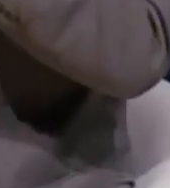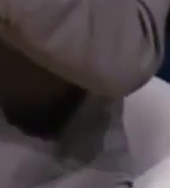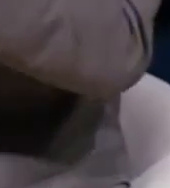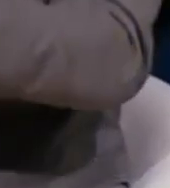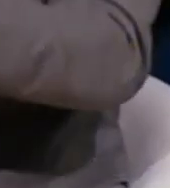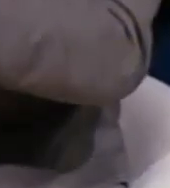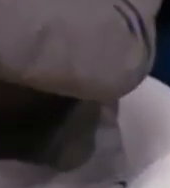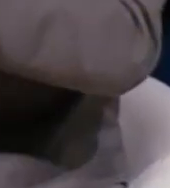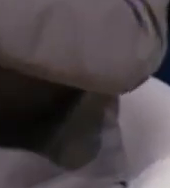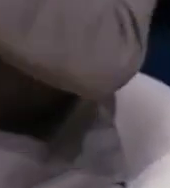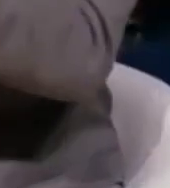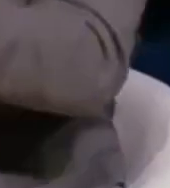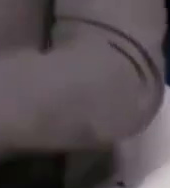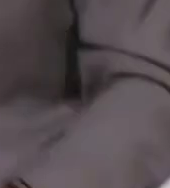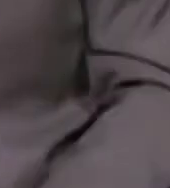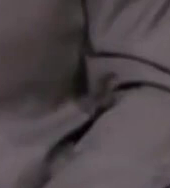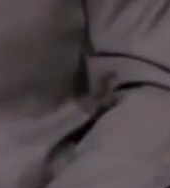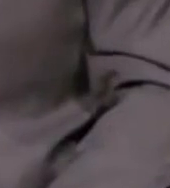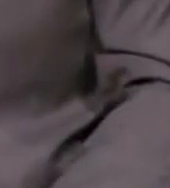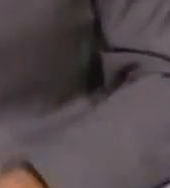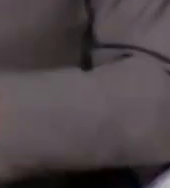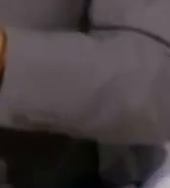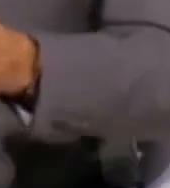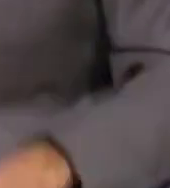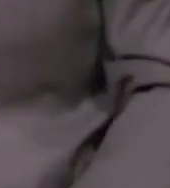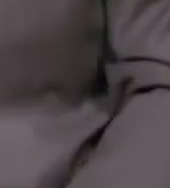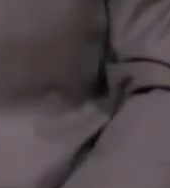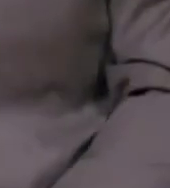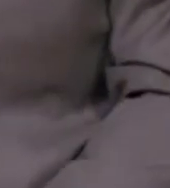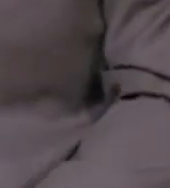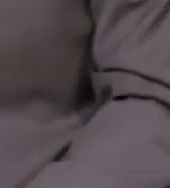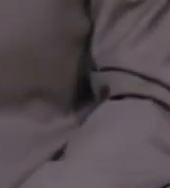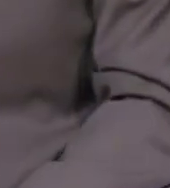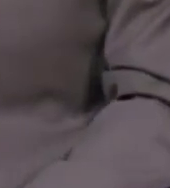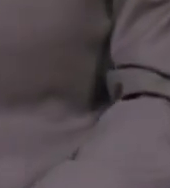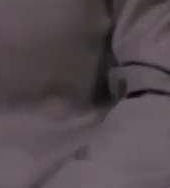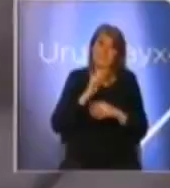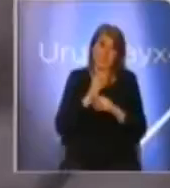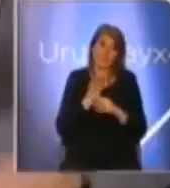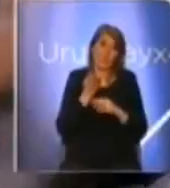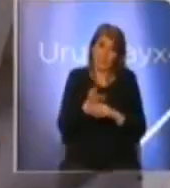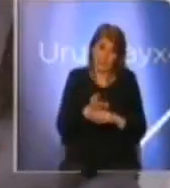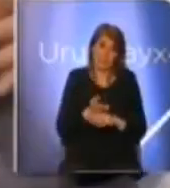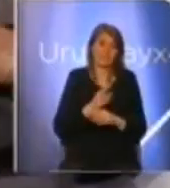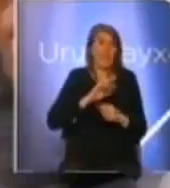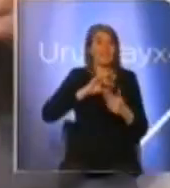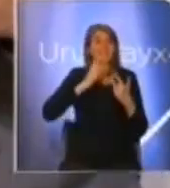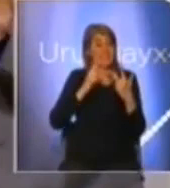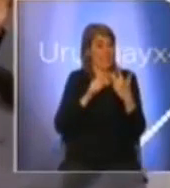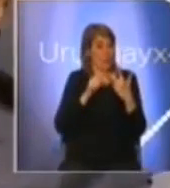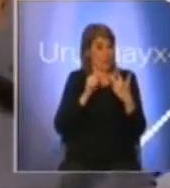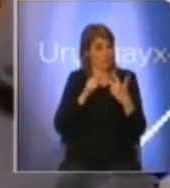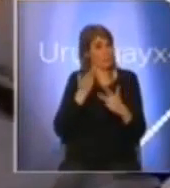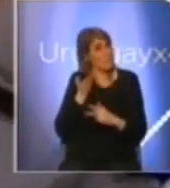pueden ser potencialmente muy complicados que hay que atacarlo. Así que ese era mi segundo pedido. Y el tercer pedido ya era